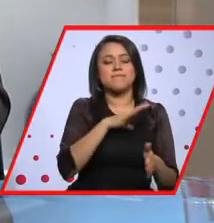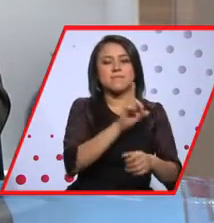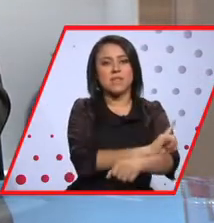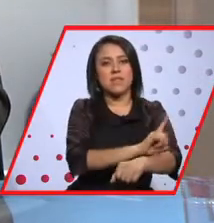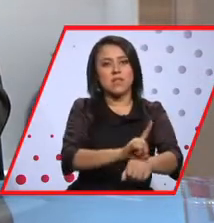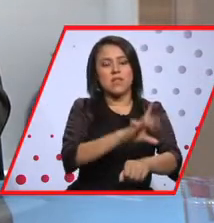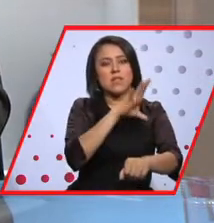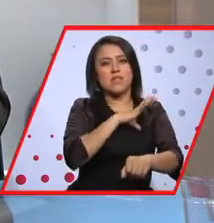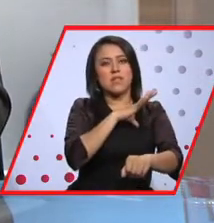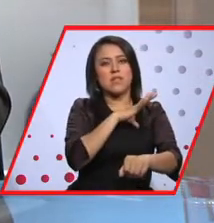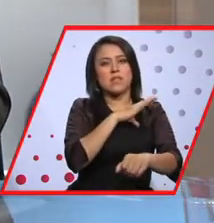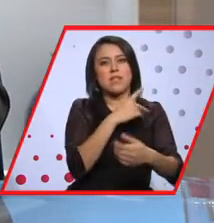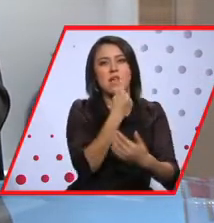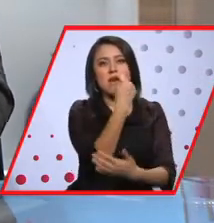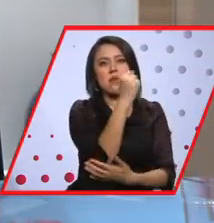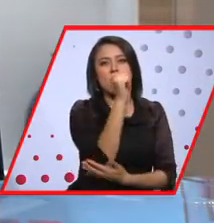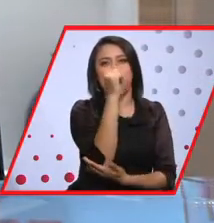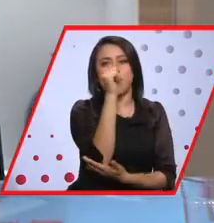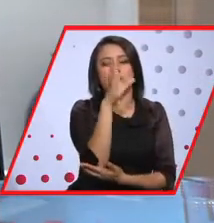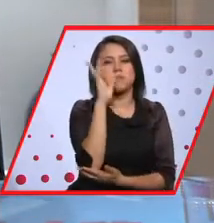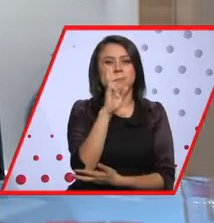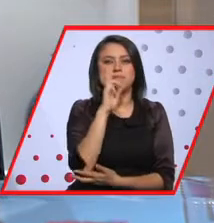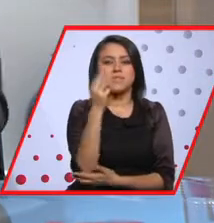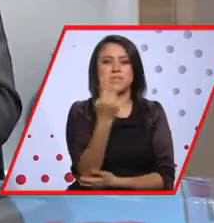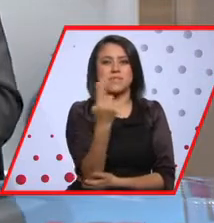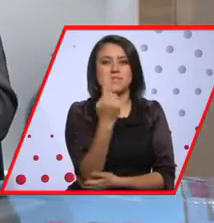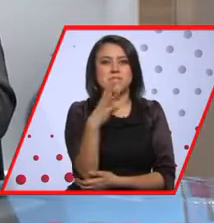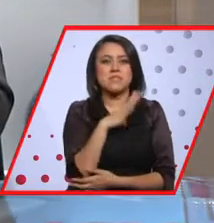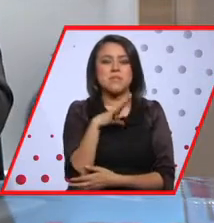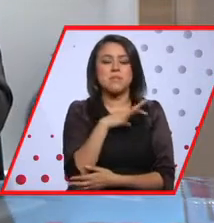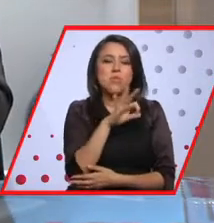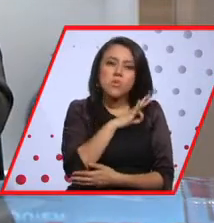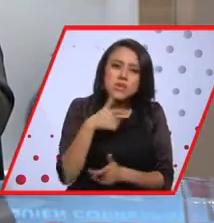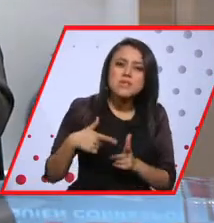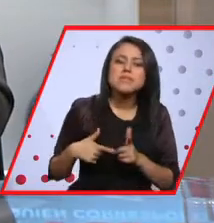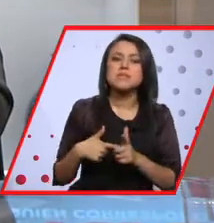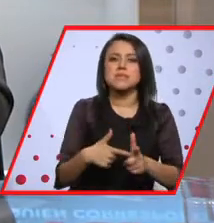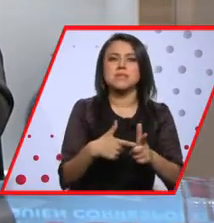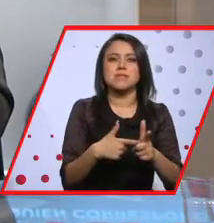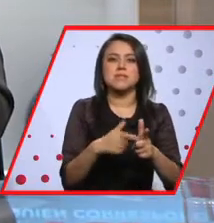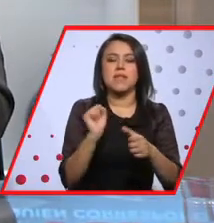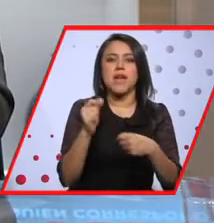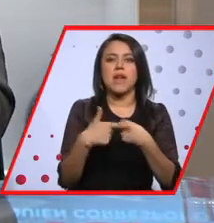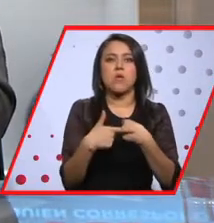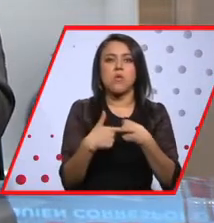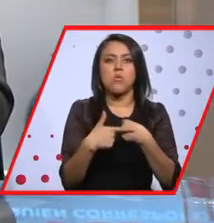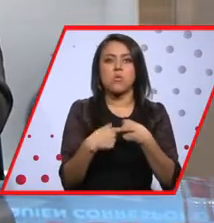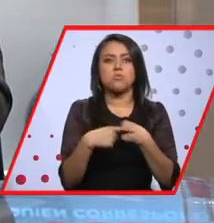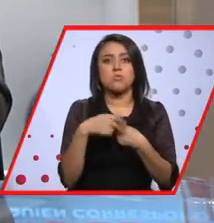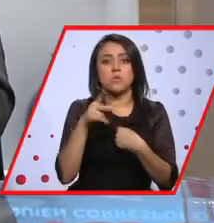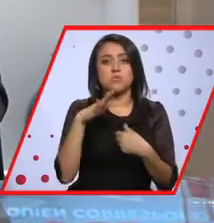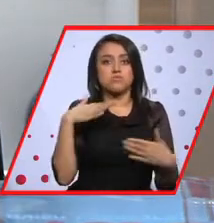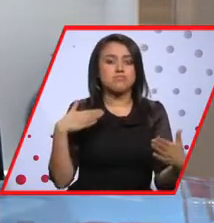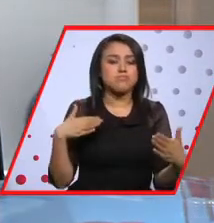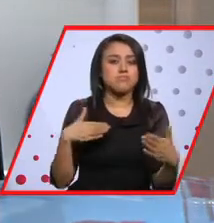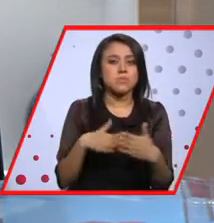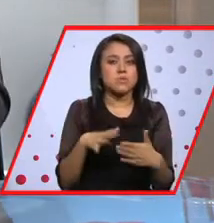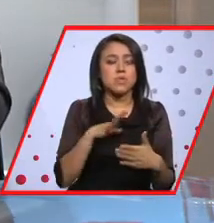nos platica que se necesita algo para poder salir adelante. Y si detenemos el glaucoma,